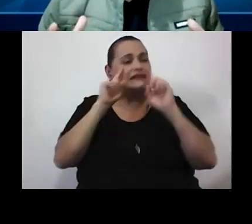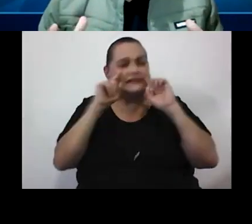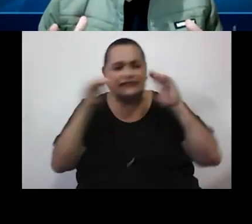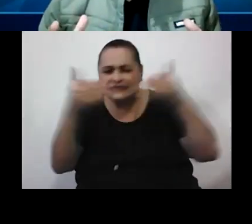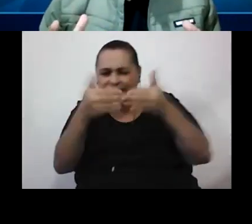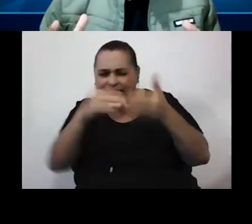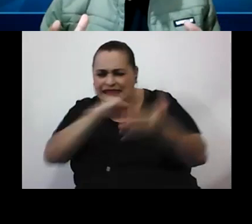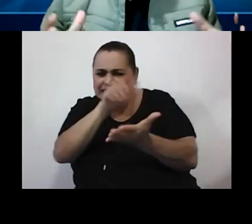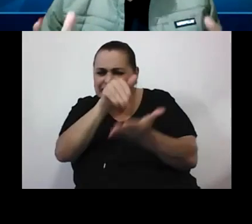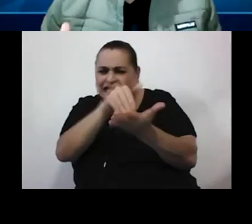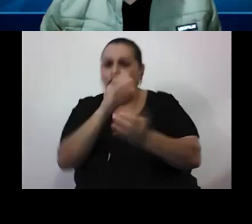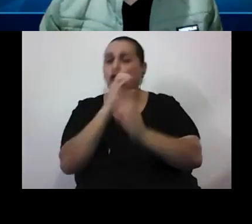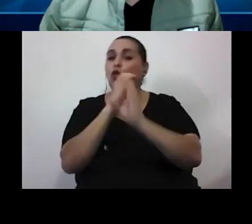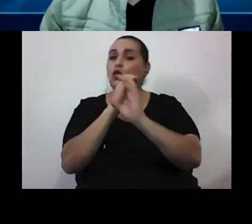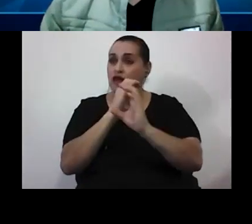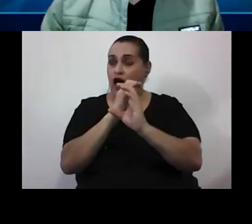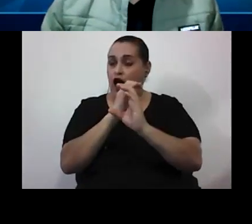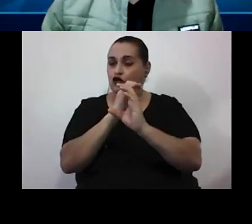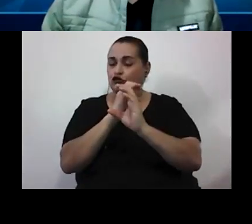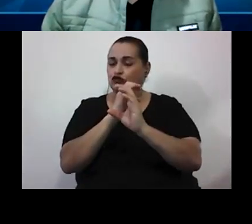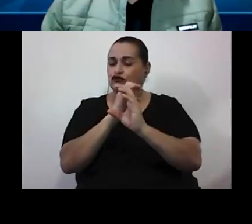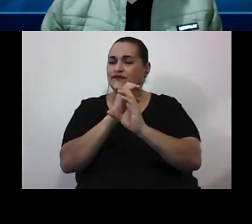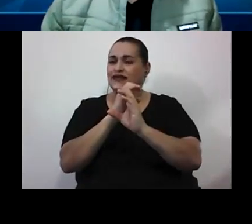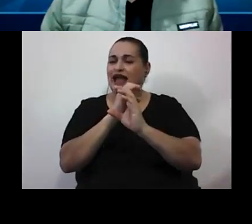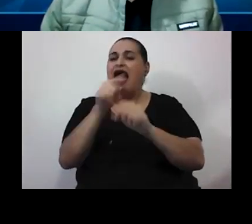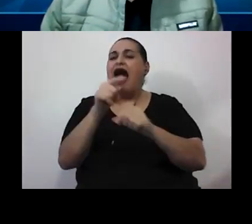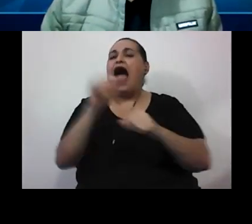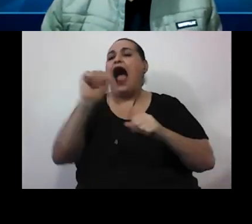que tienen que tener los elogios que se emiten.